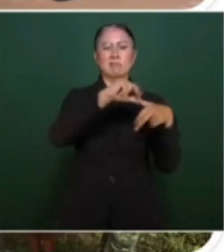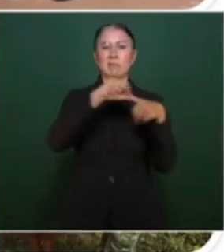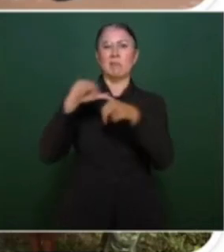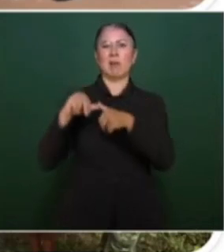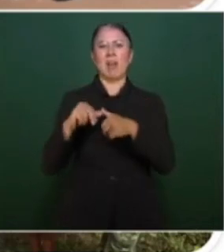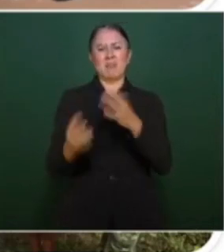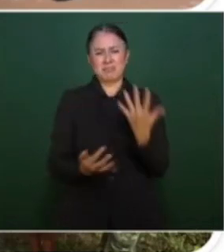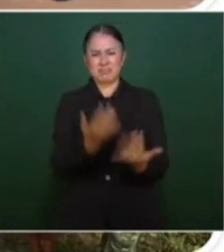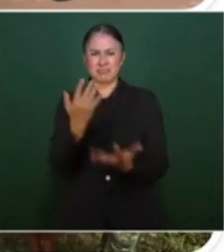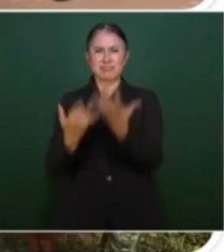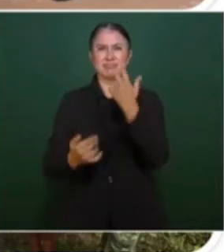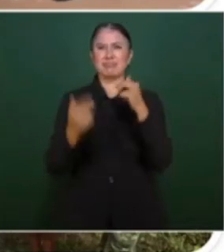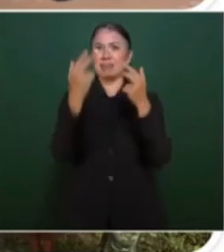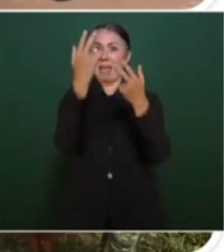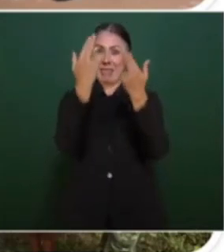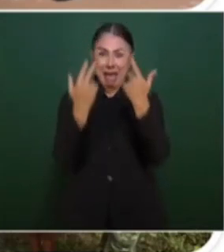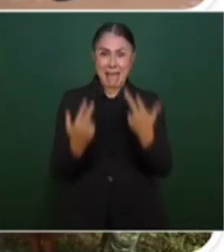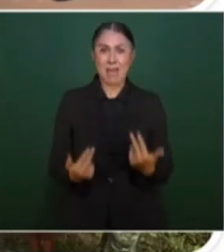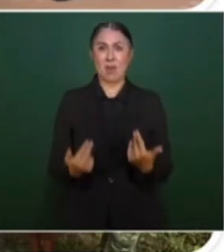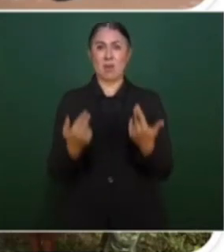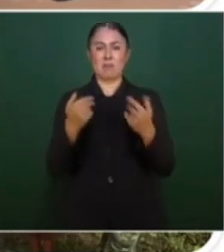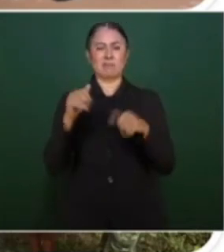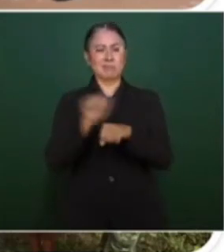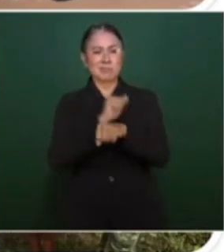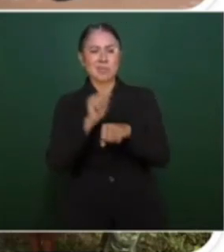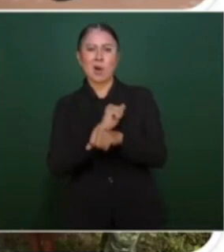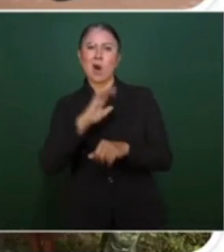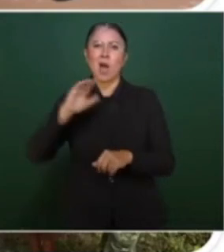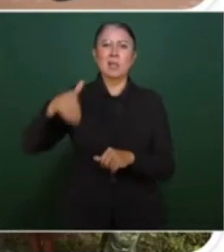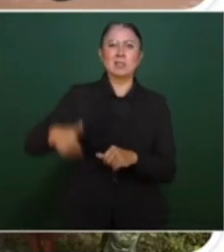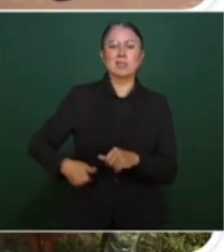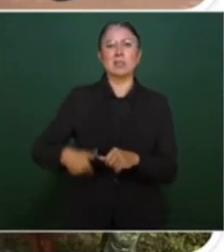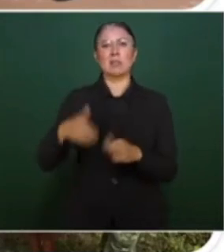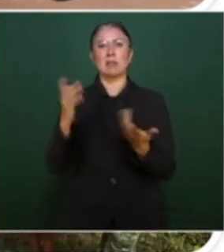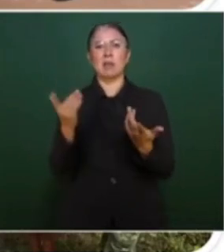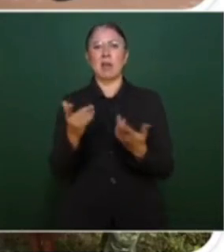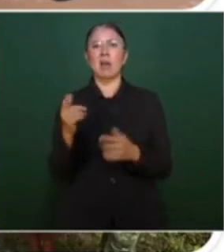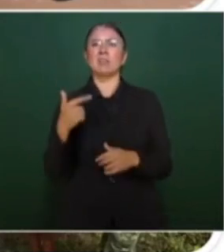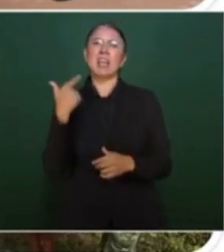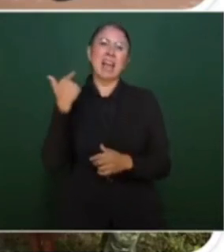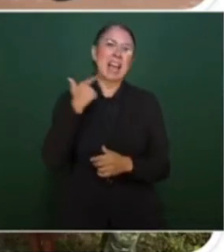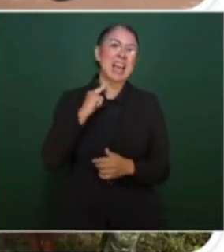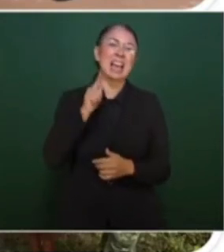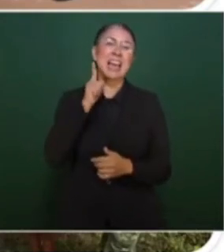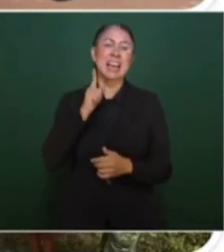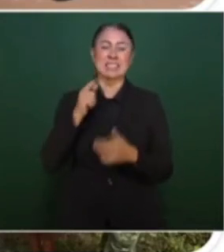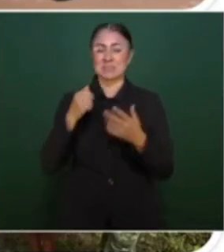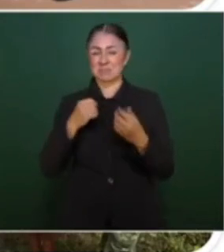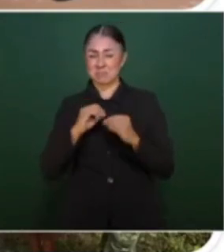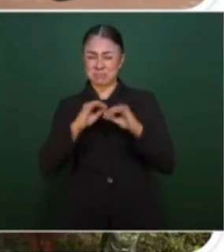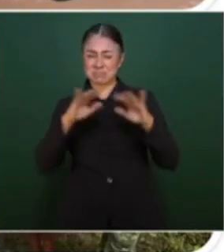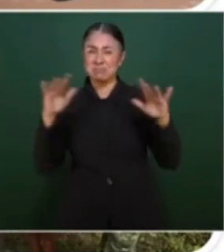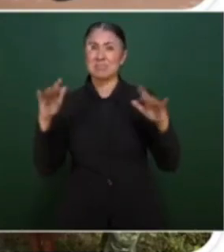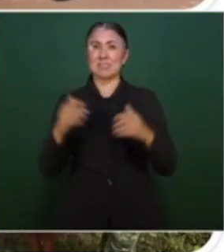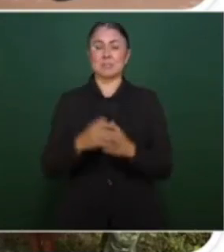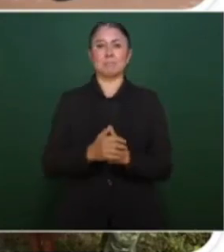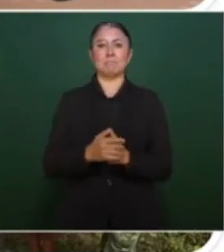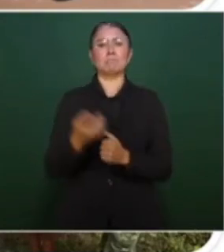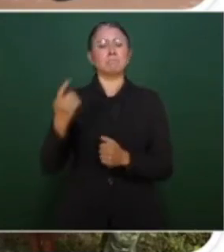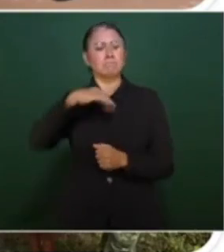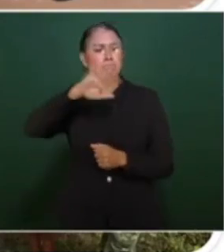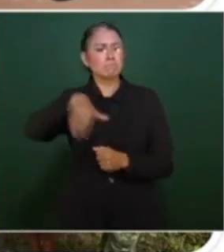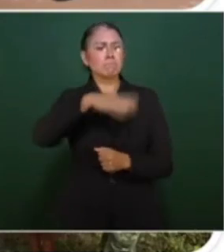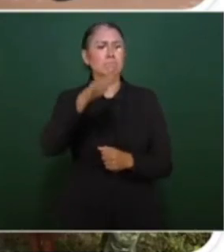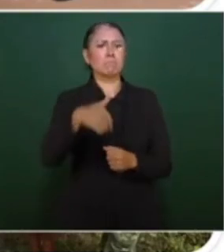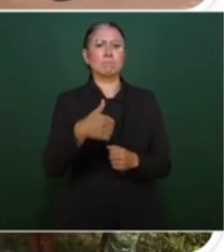incendios, derrumbes, accidentes vehiculares y fuga de gas tóxico. En cuanto a la búsqueda y rescate,